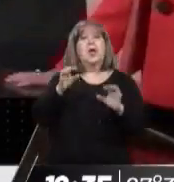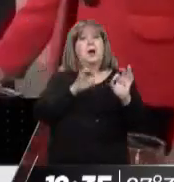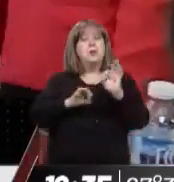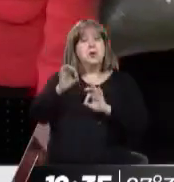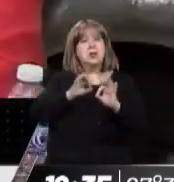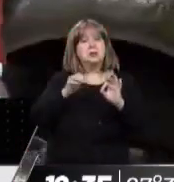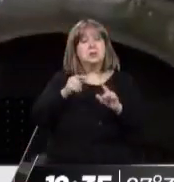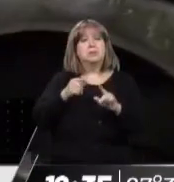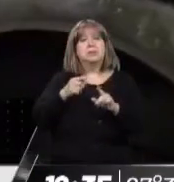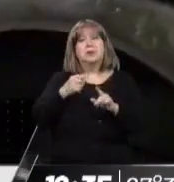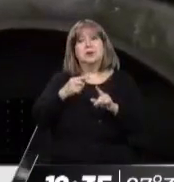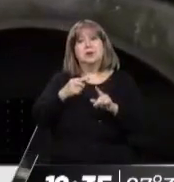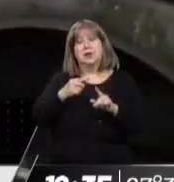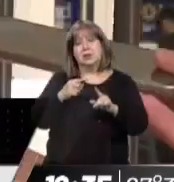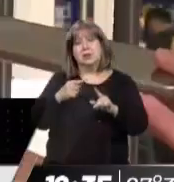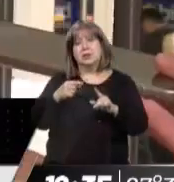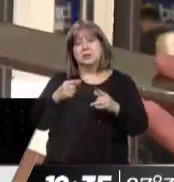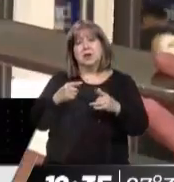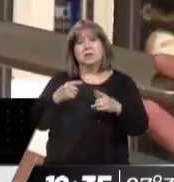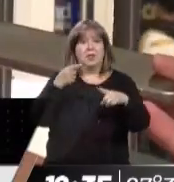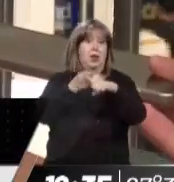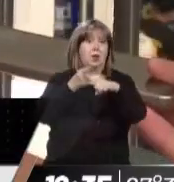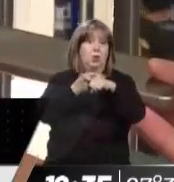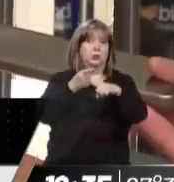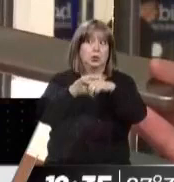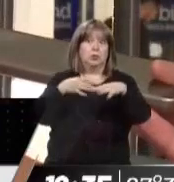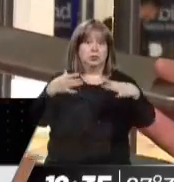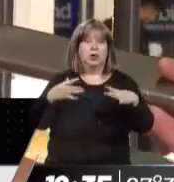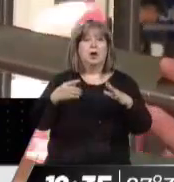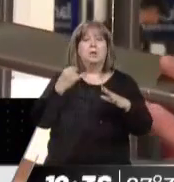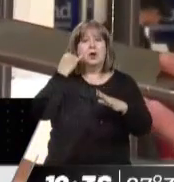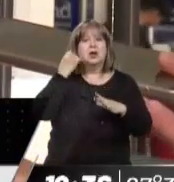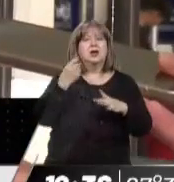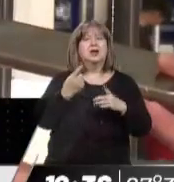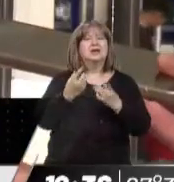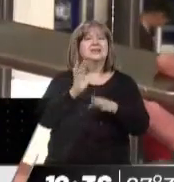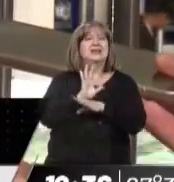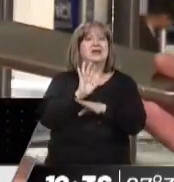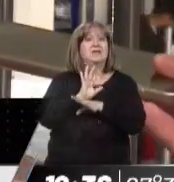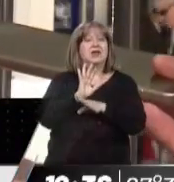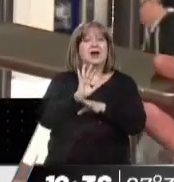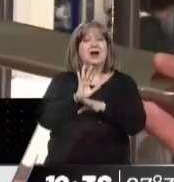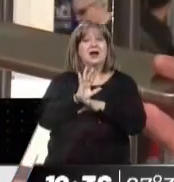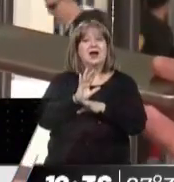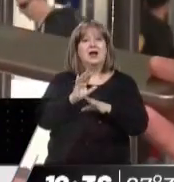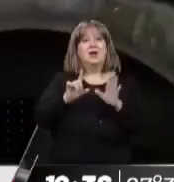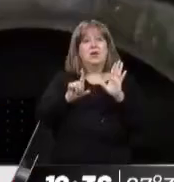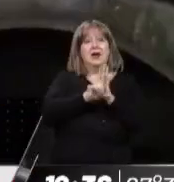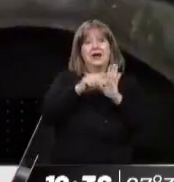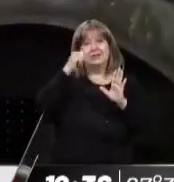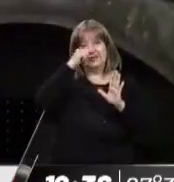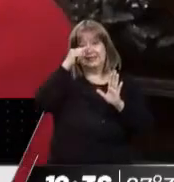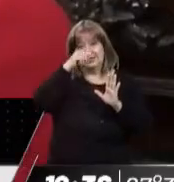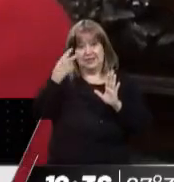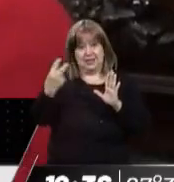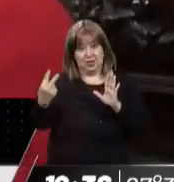se tratara, tendría que ser muy ampliamente discutido, ¿no?, por lo que sabemos que significa una excepción a la 722. Es